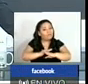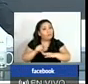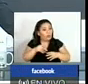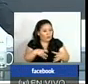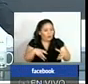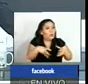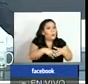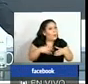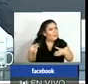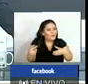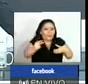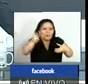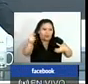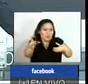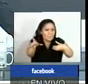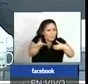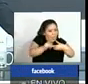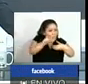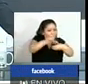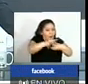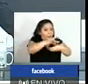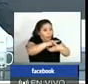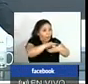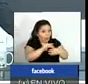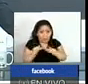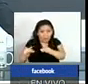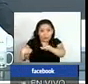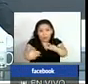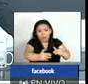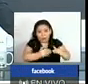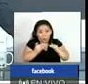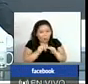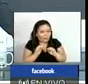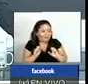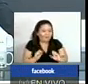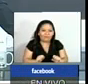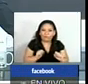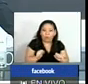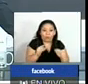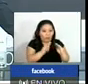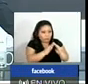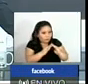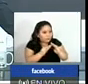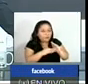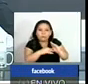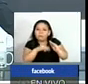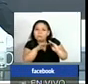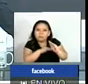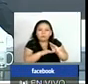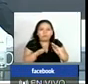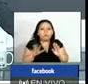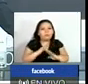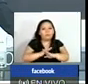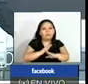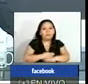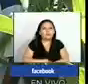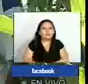un grupo altamente vulnerable, aunque no todos pueden quedarse en casa para reducir la probabilidad de contagio.